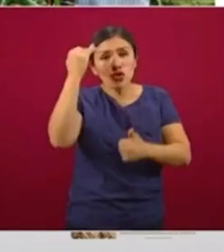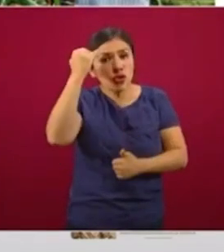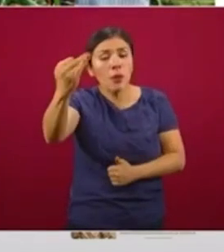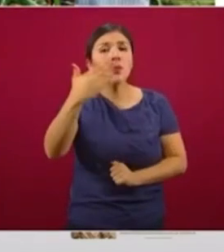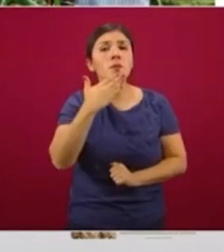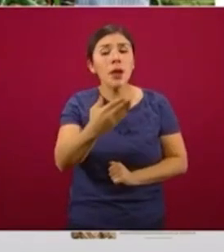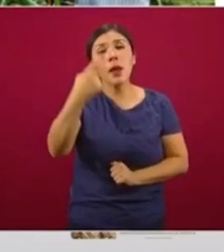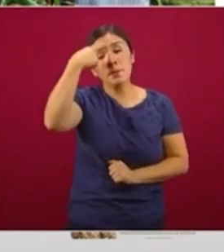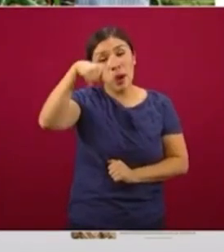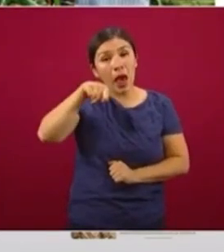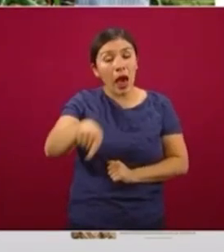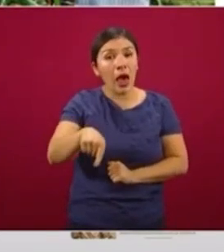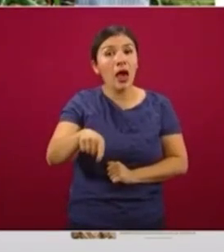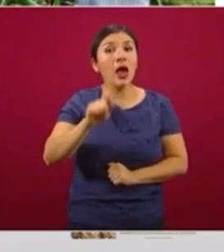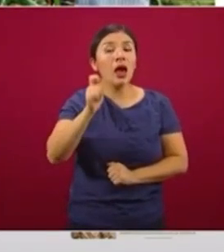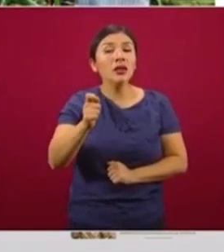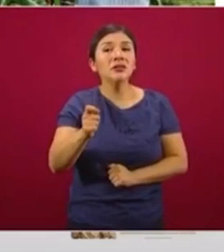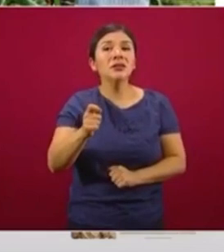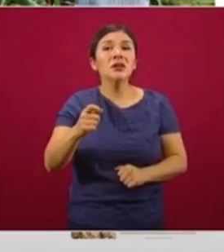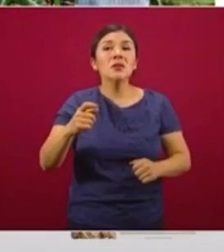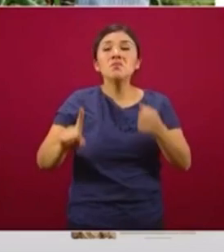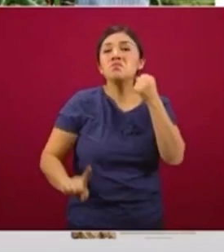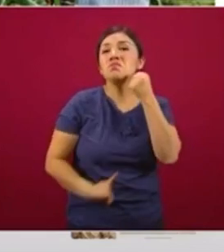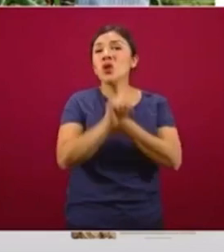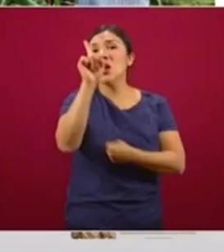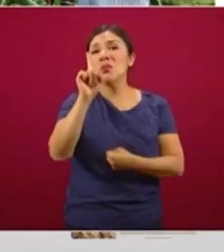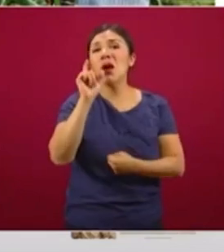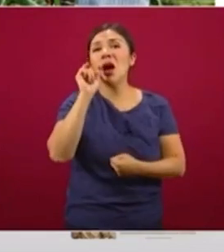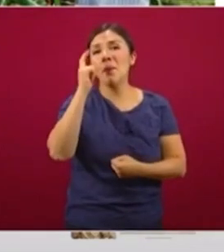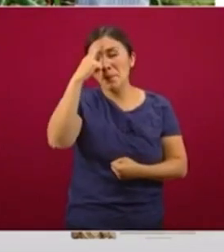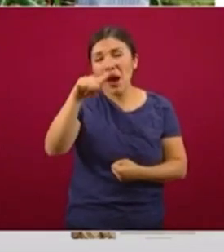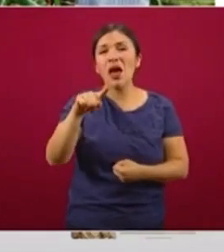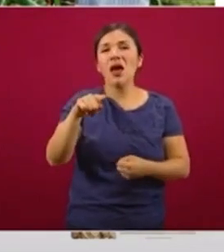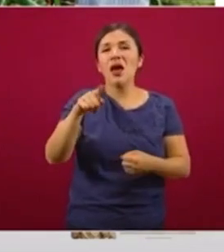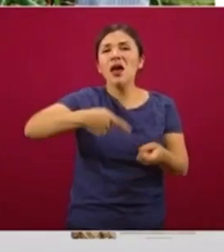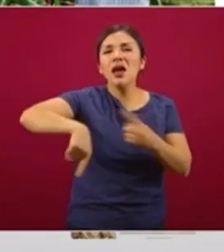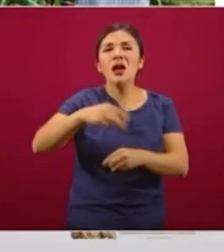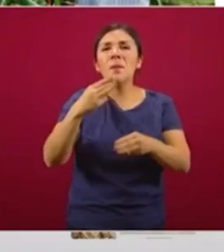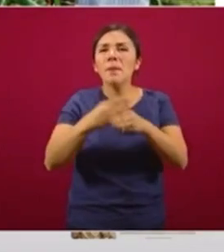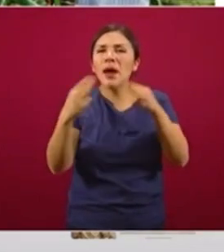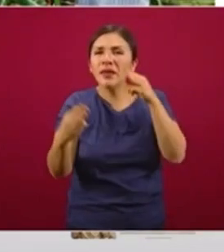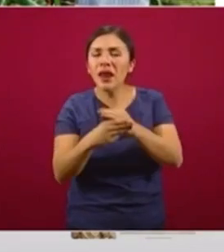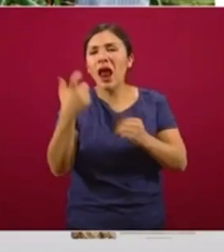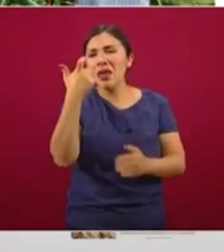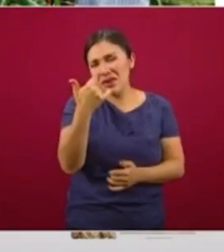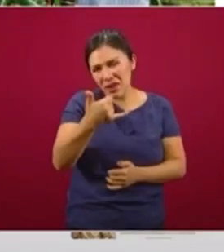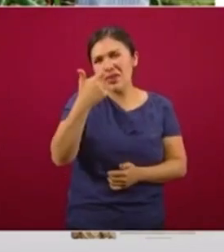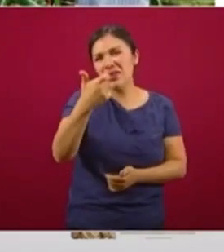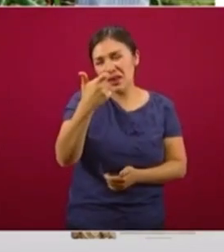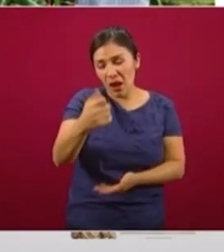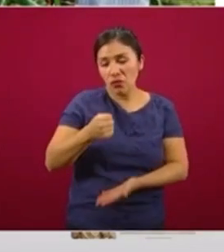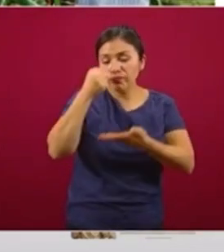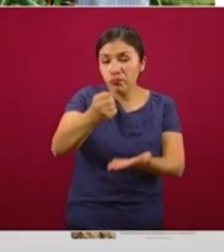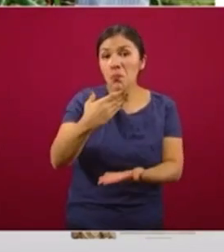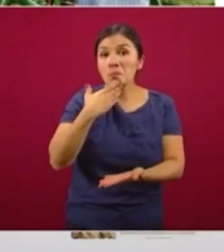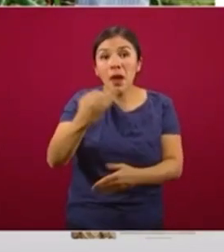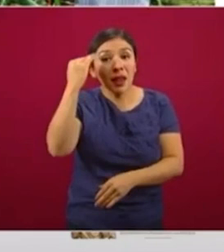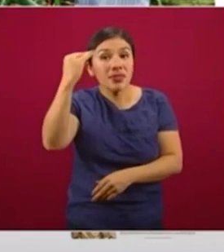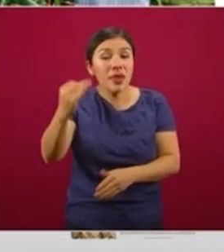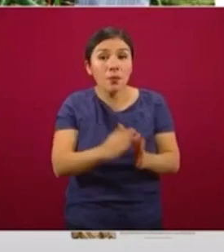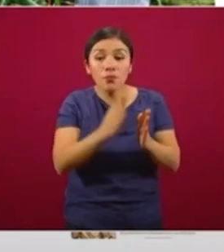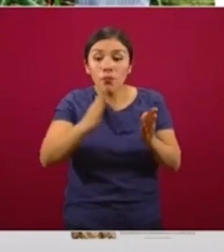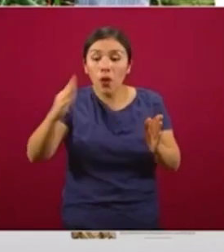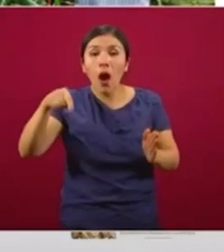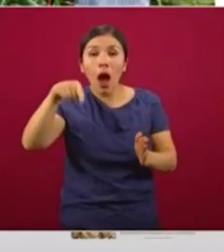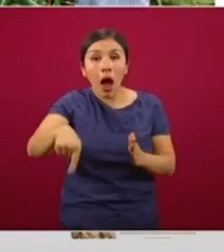para que el impacto de los subsidios y sobre todo el recurso oportuno traiga